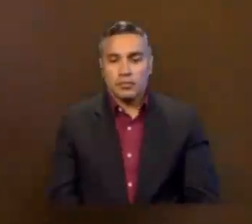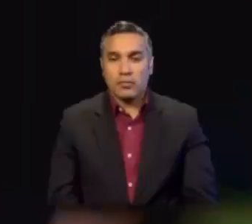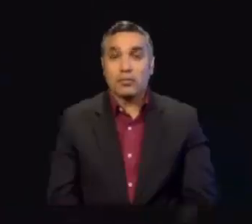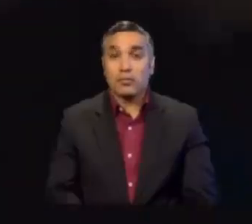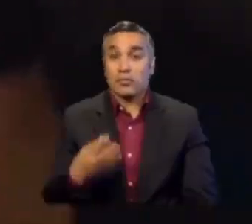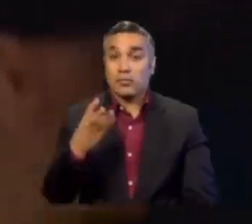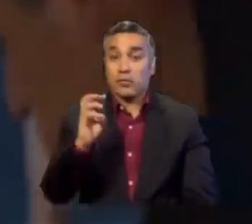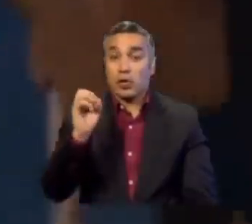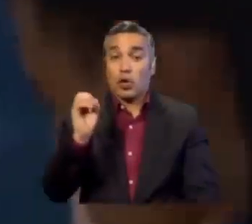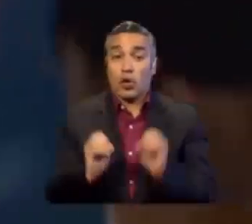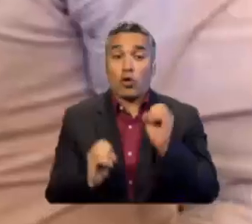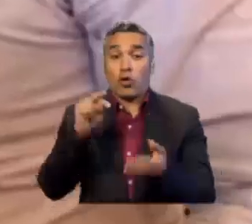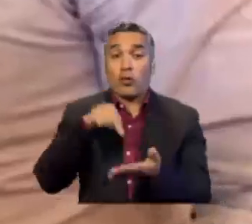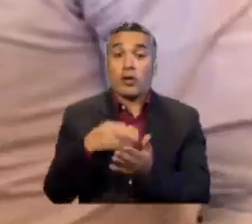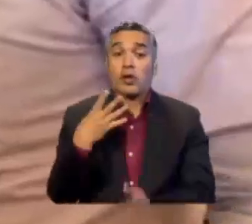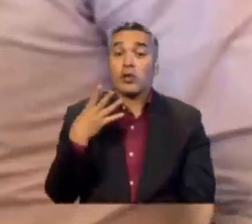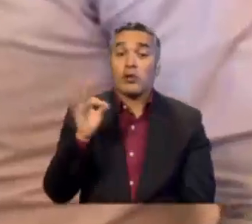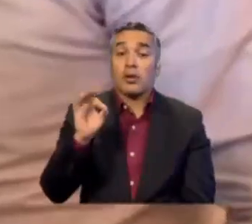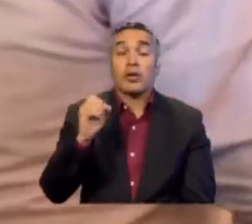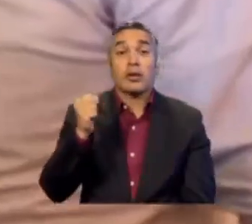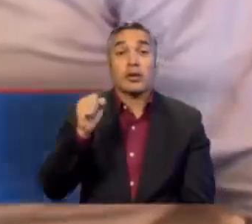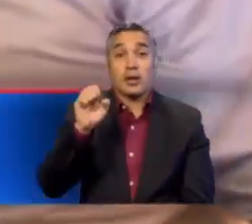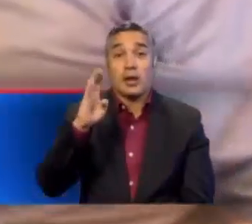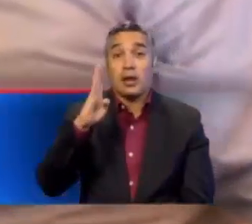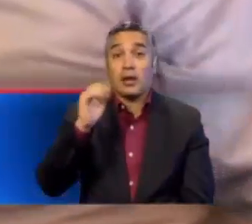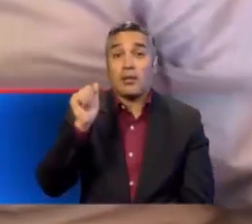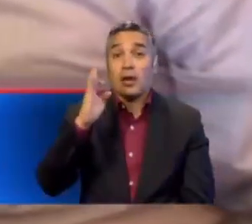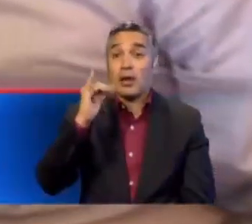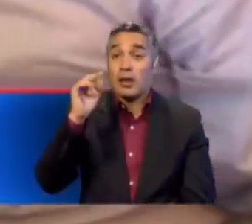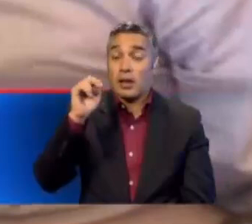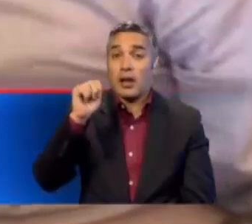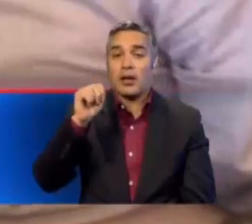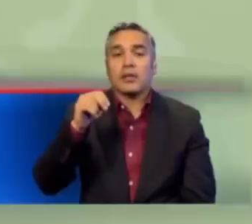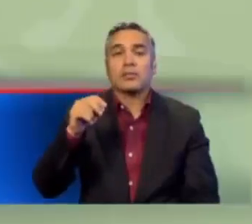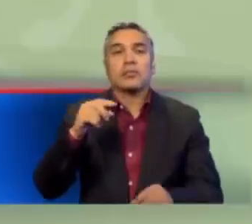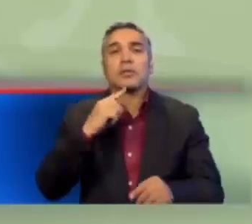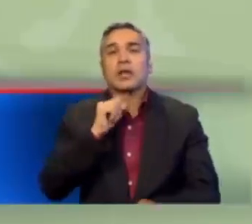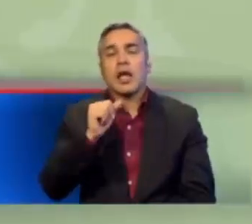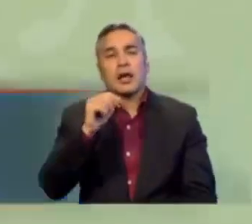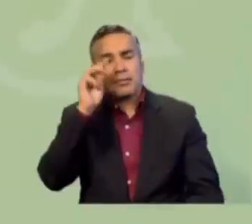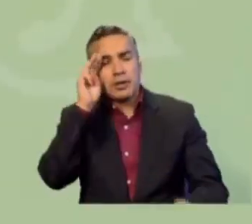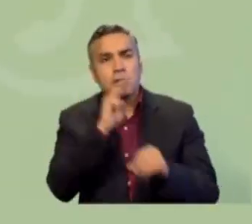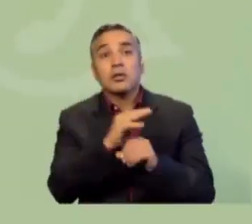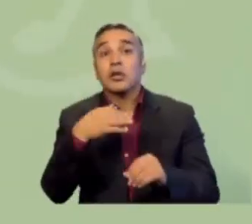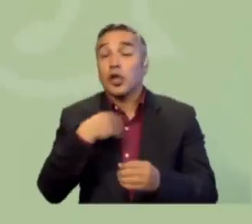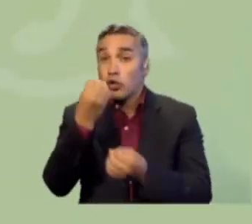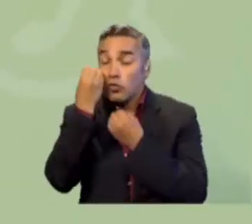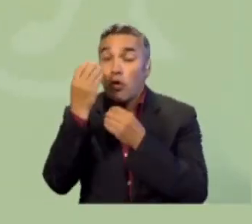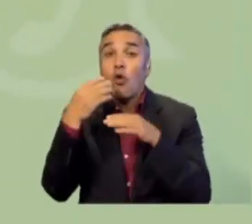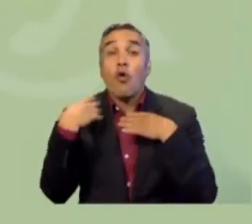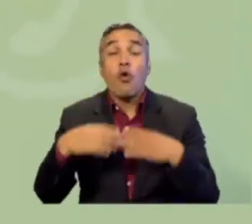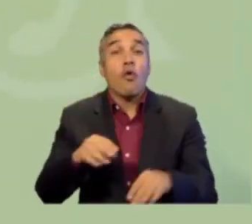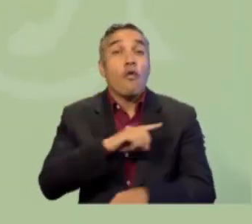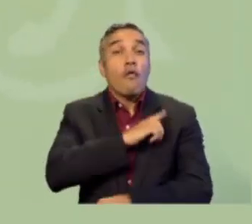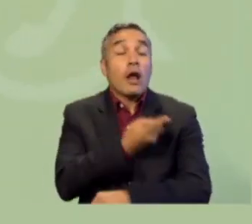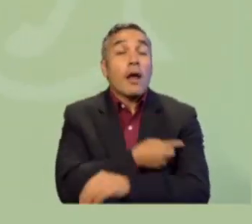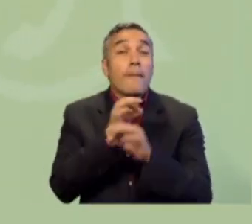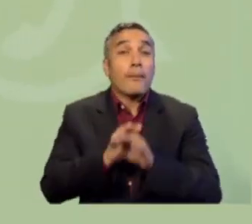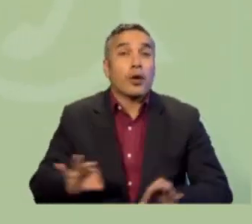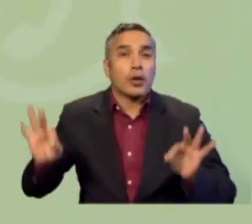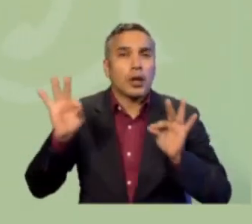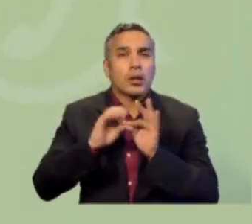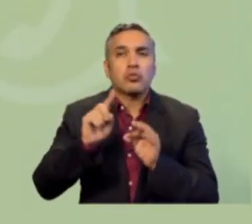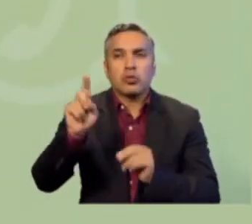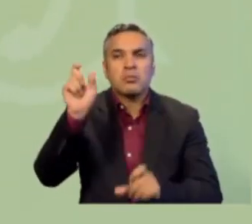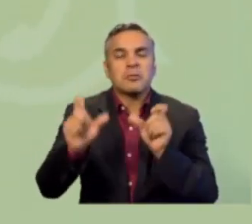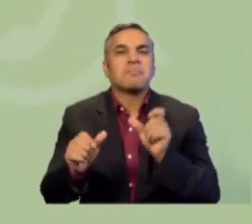El 16 de octubre de 2019, Sebastián Yunda le escribió a su tía lo siguiente. Tengo información fuerte, debo contarte. Alguien nos